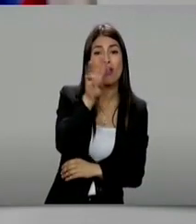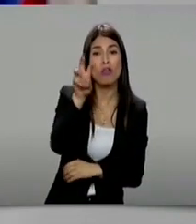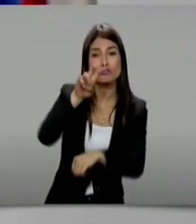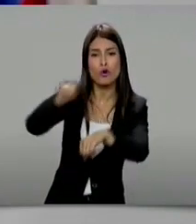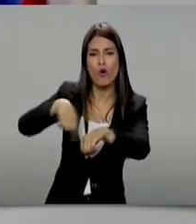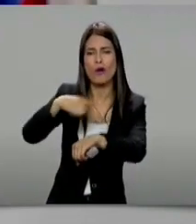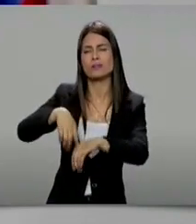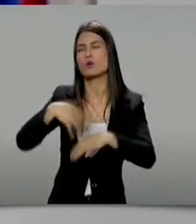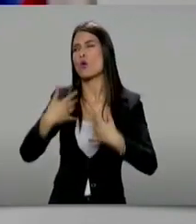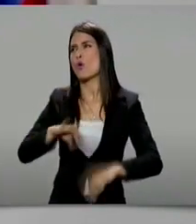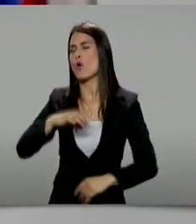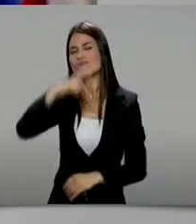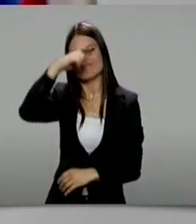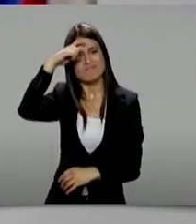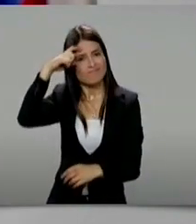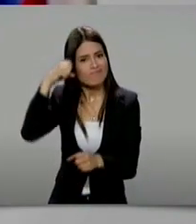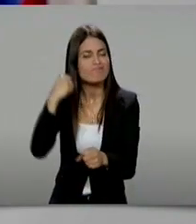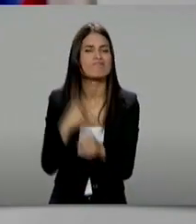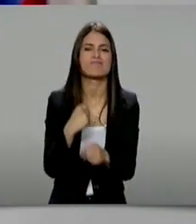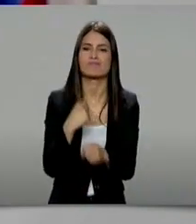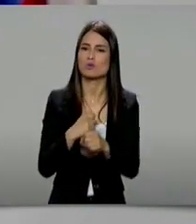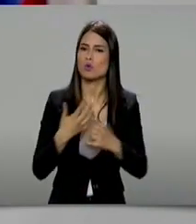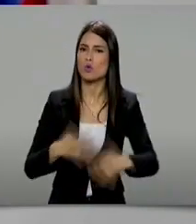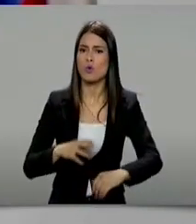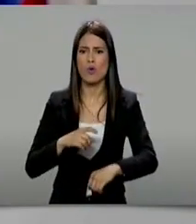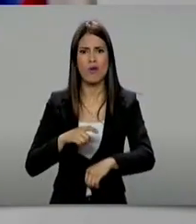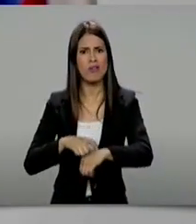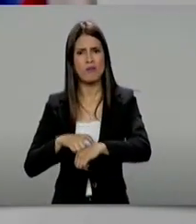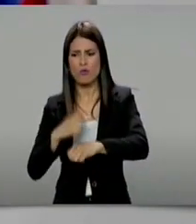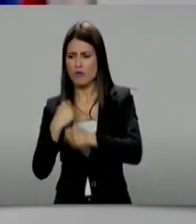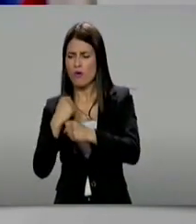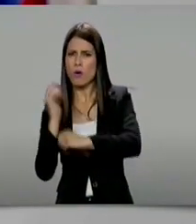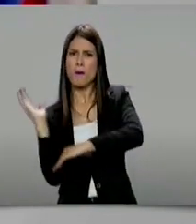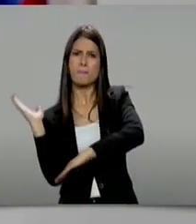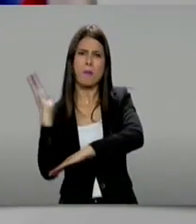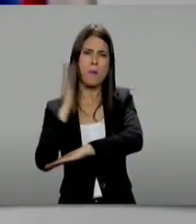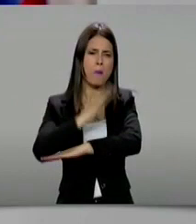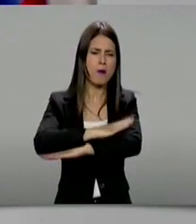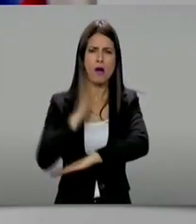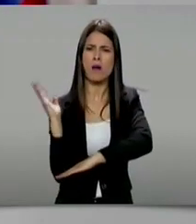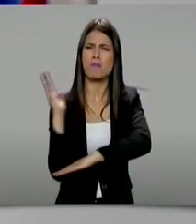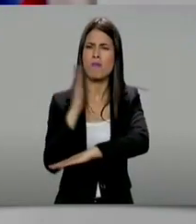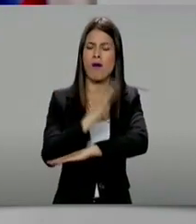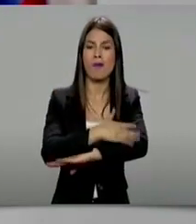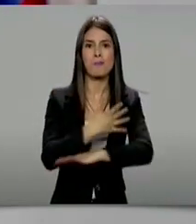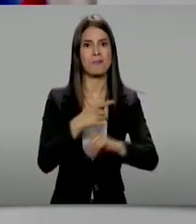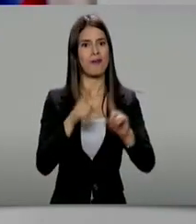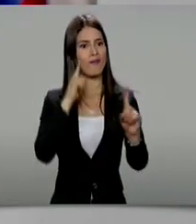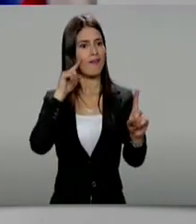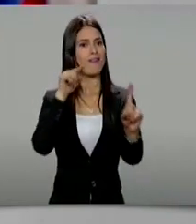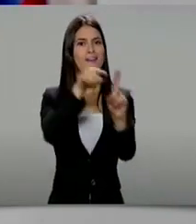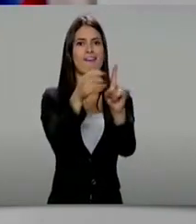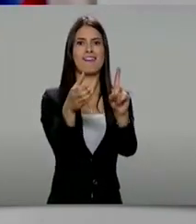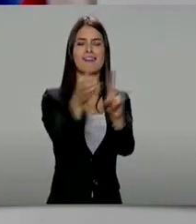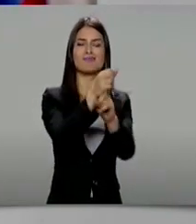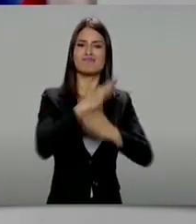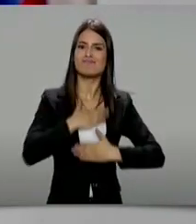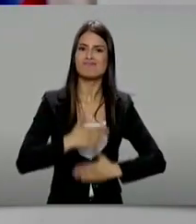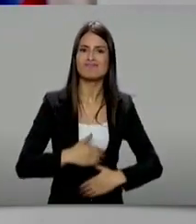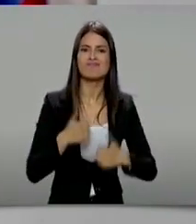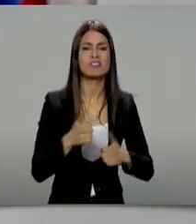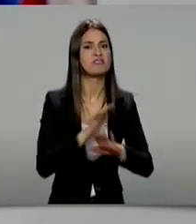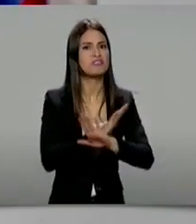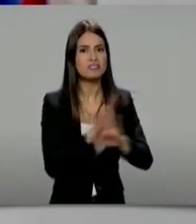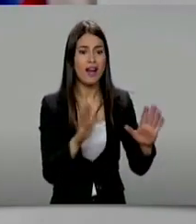intensas se trabajó en jornada permanente con grandes resultados logramos precisiones